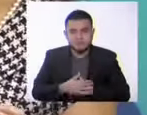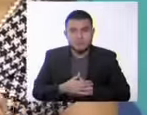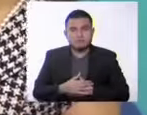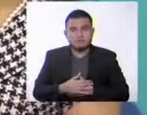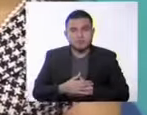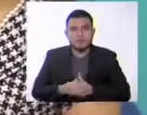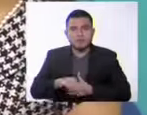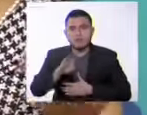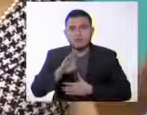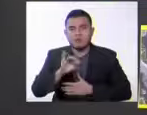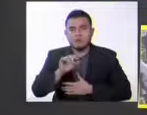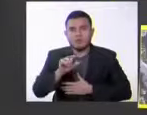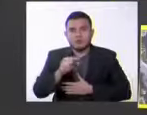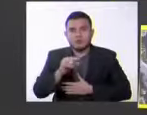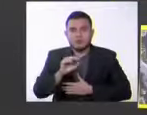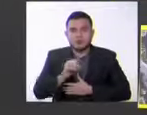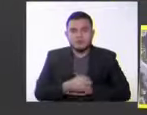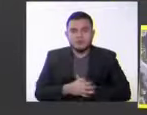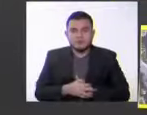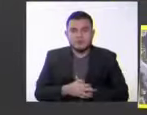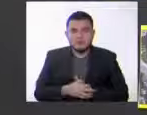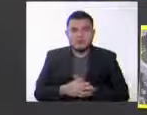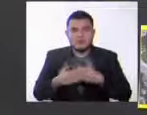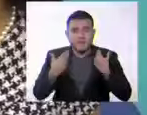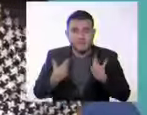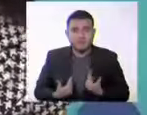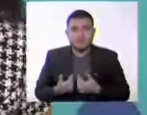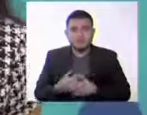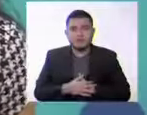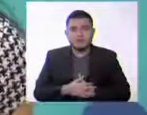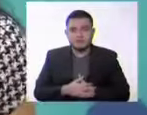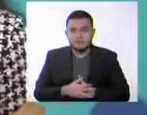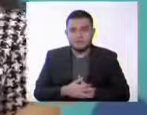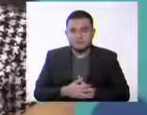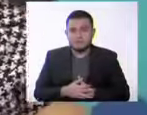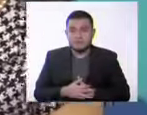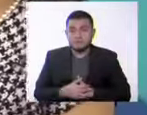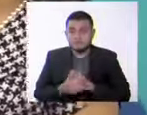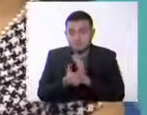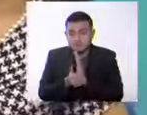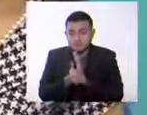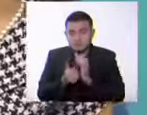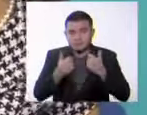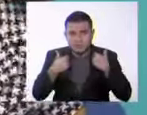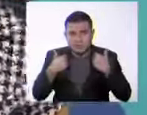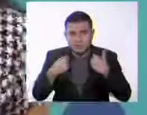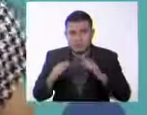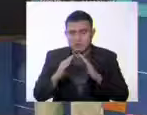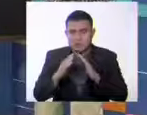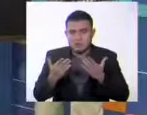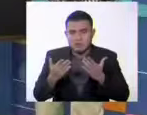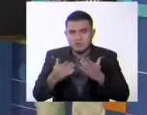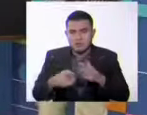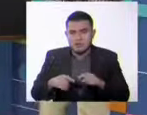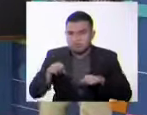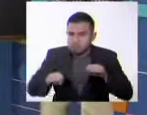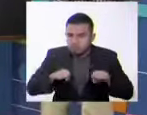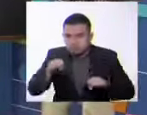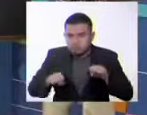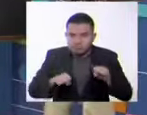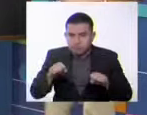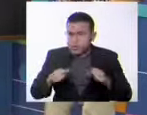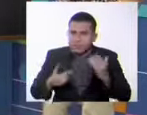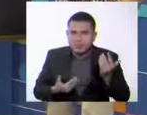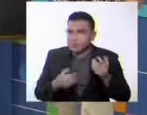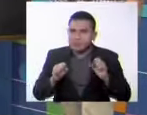digamos. Claro, y físico, ¿no? Y físico, ajá, exactamente. Mirar las habilidades que tiene de andar en bicicleta, pues no la tiene el bebé para andar en